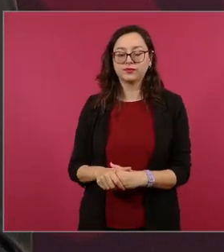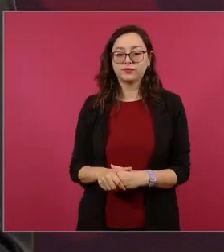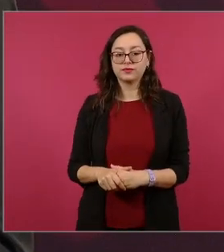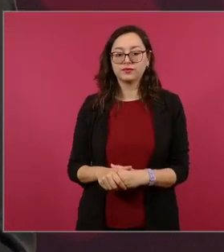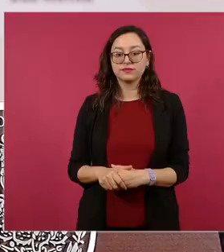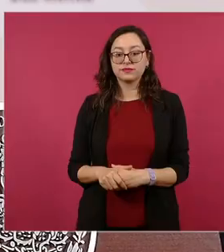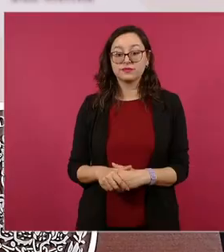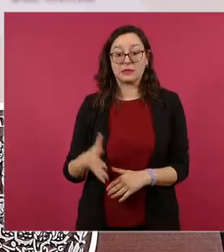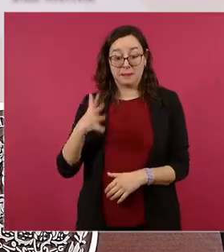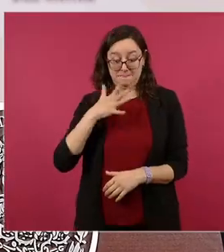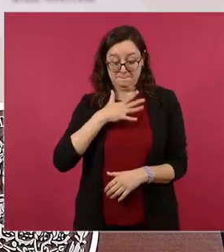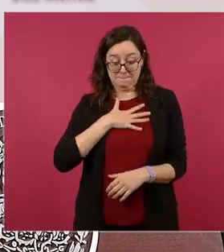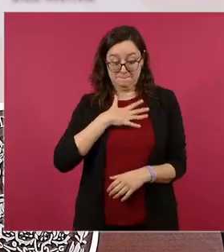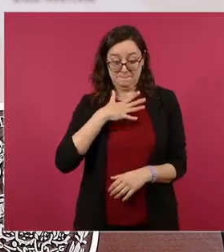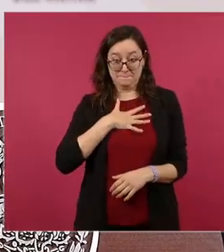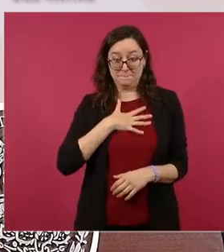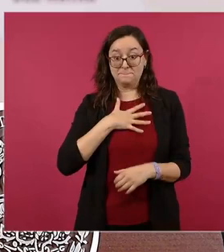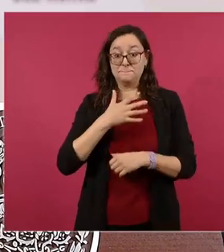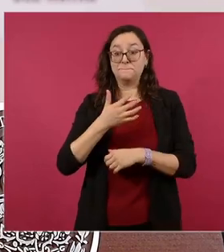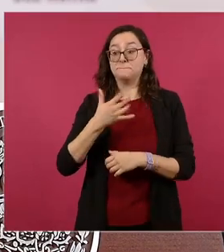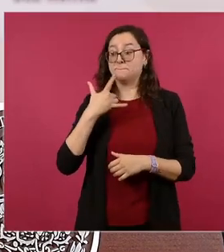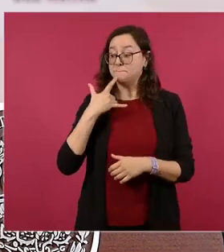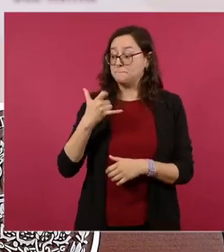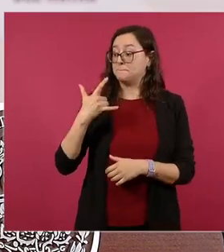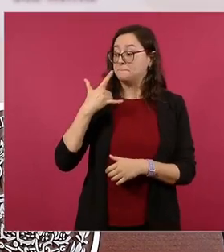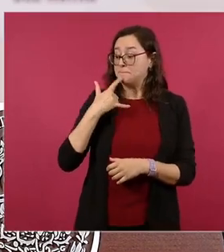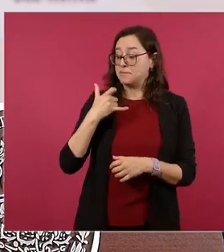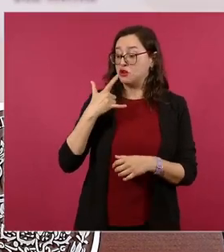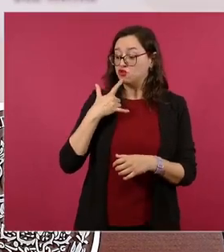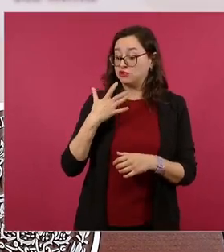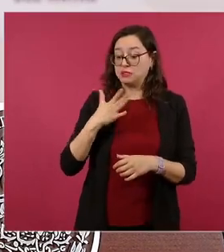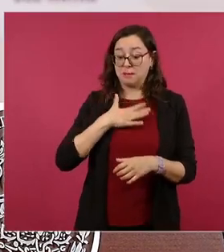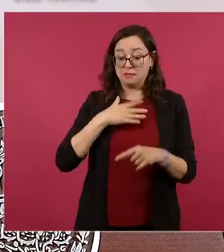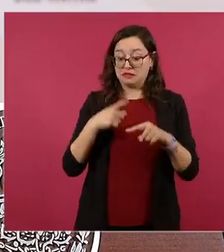Ya terminó, está por concluir mi ciclo.